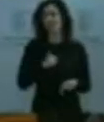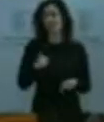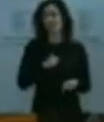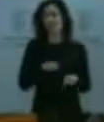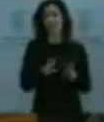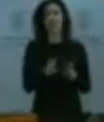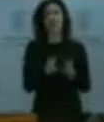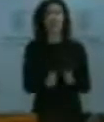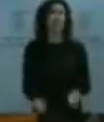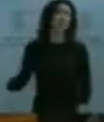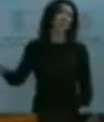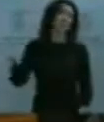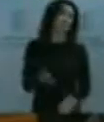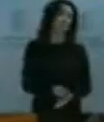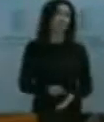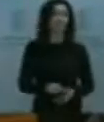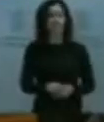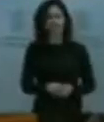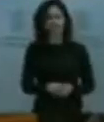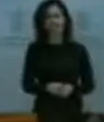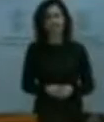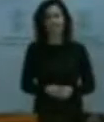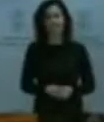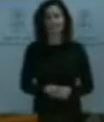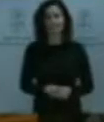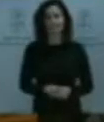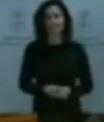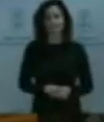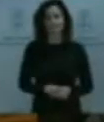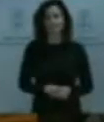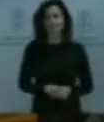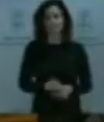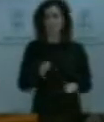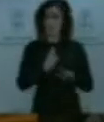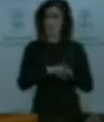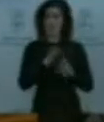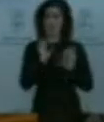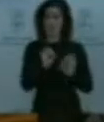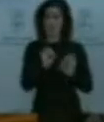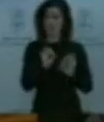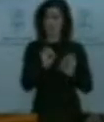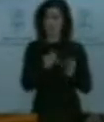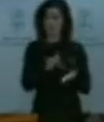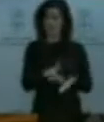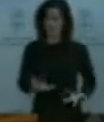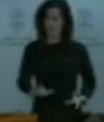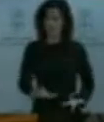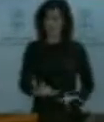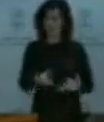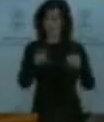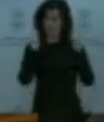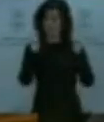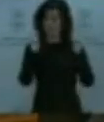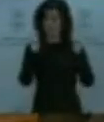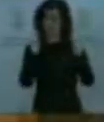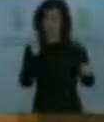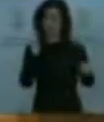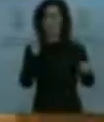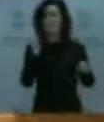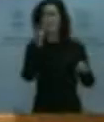de que llevara, en esta ocasión, señora consejera, de que llevara a cabo un ejercicio de responsabilidad.